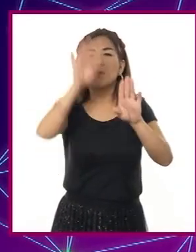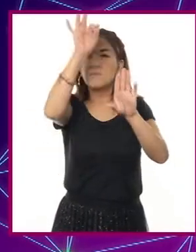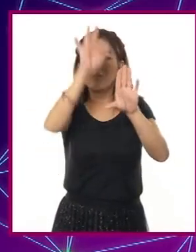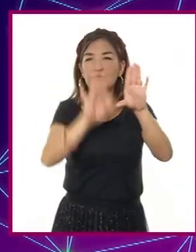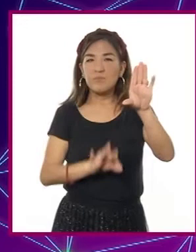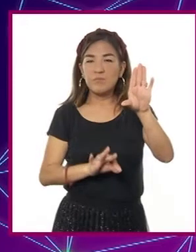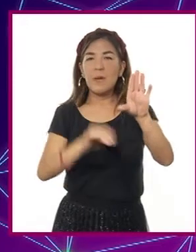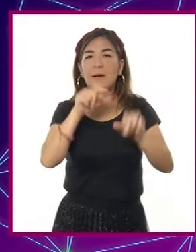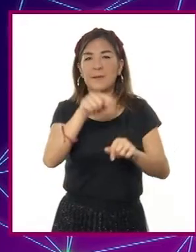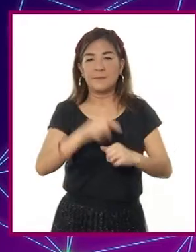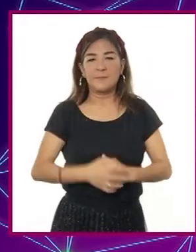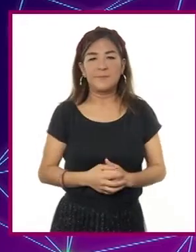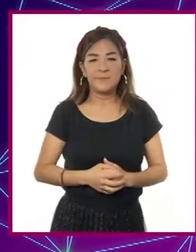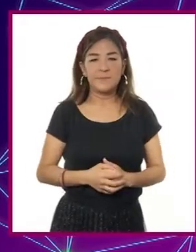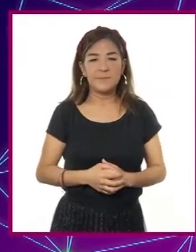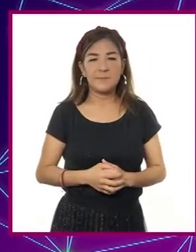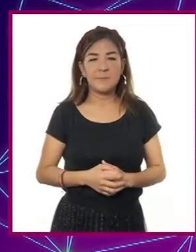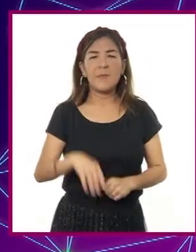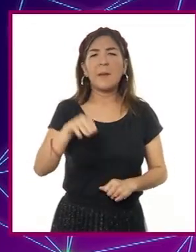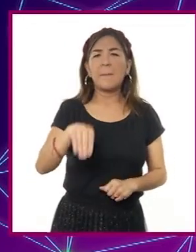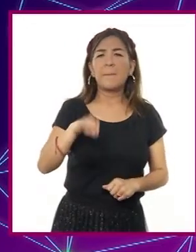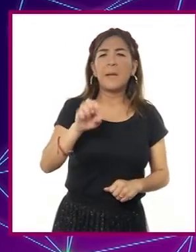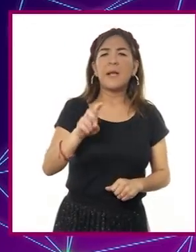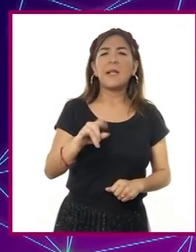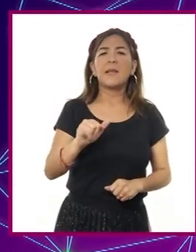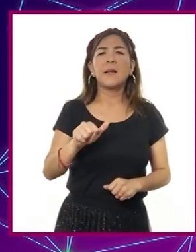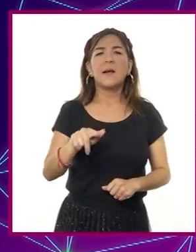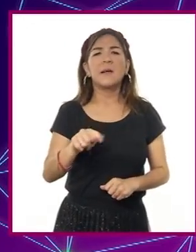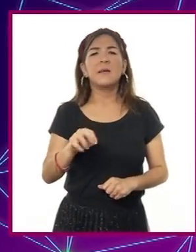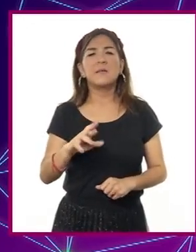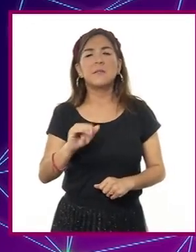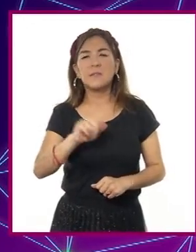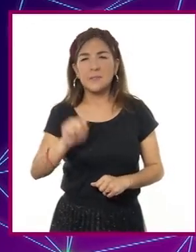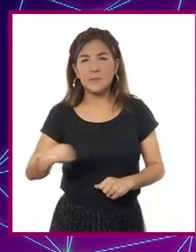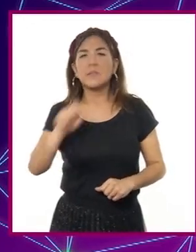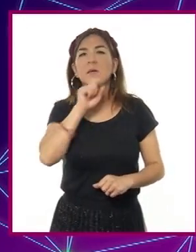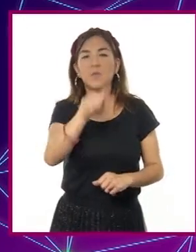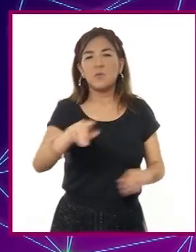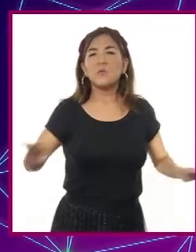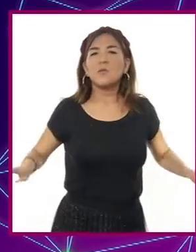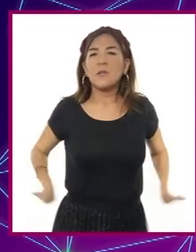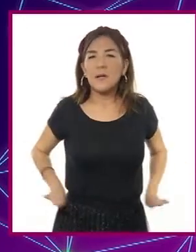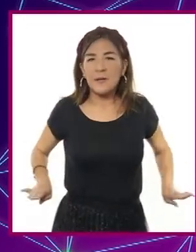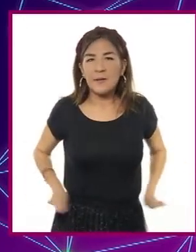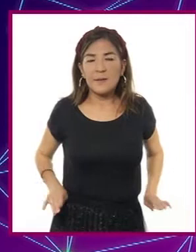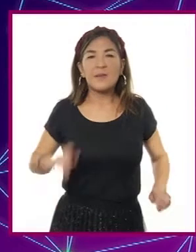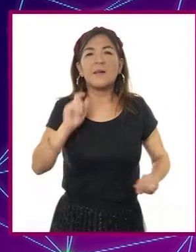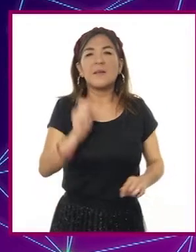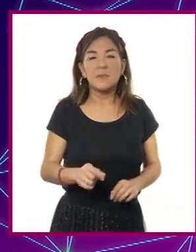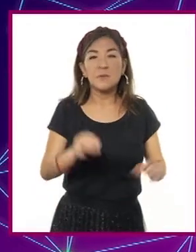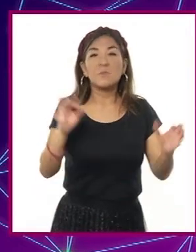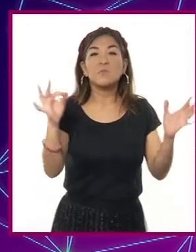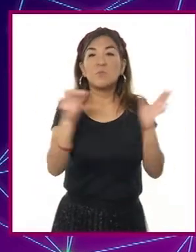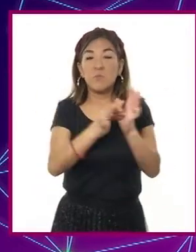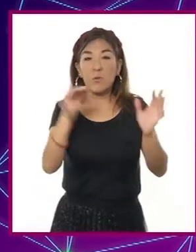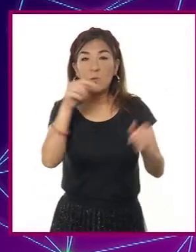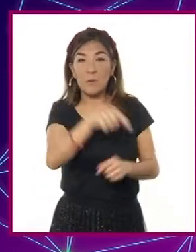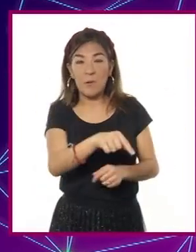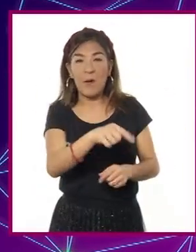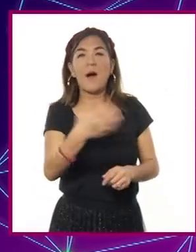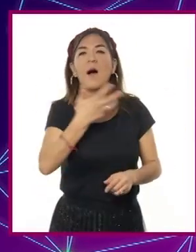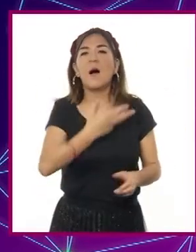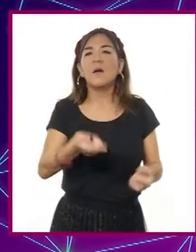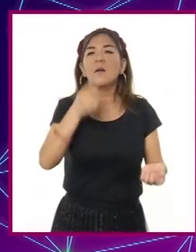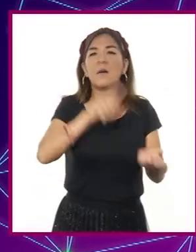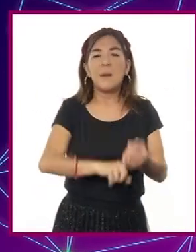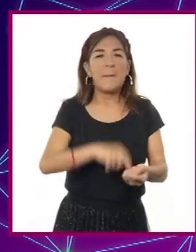mediatriz. La mediatriz también tiene como características que cualquier punto en ella se encuentra